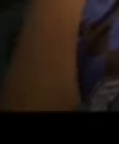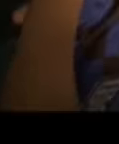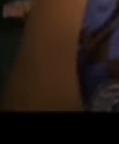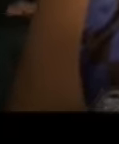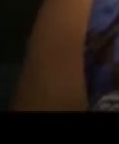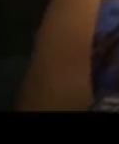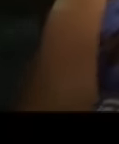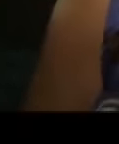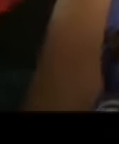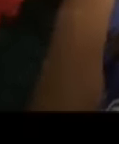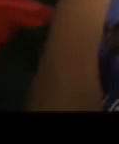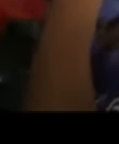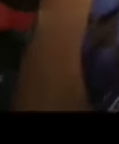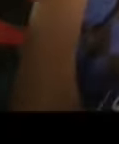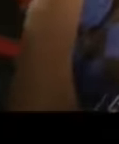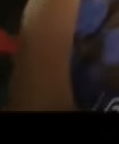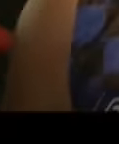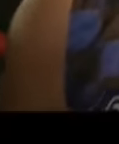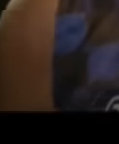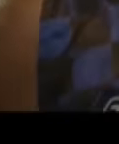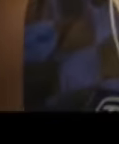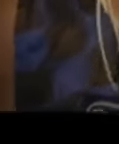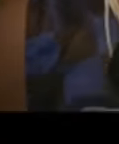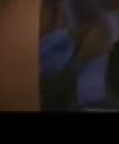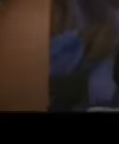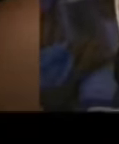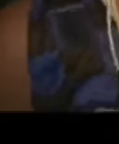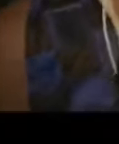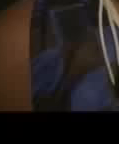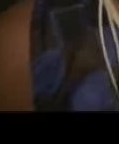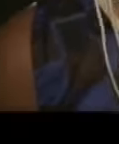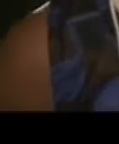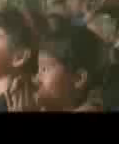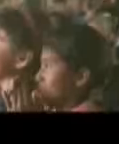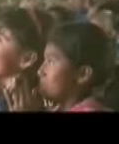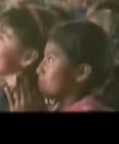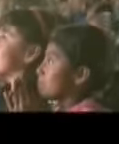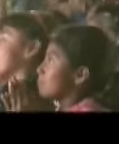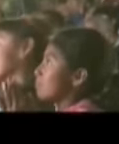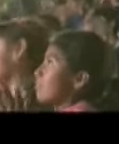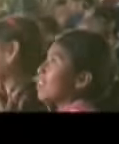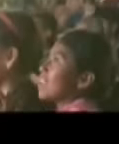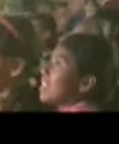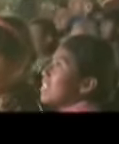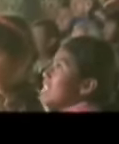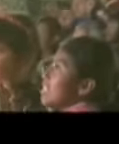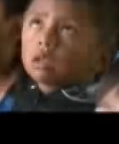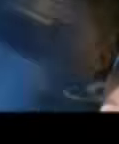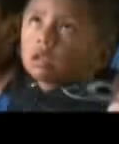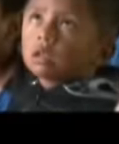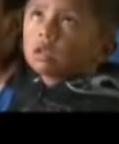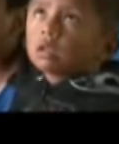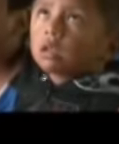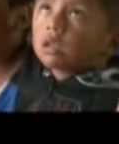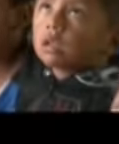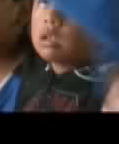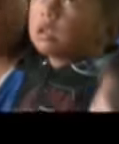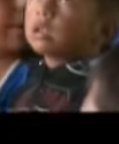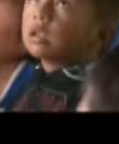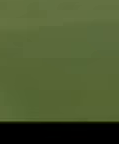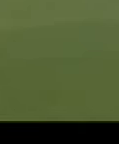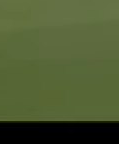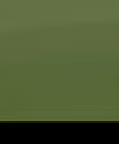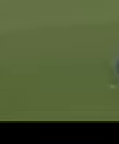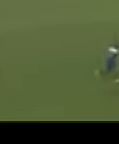A seguir haciendo historia. Esta copa es nuestra y no la soltamos por nada. Ya tenemos los copos, los trapos, la fiesta en la cancha. Se